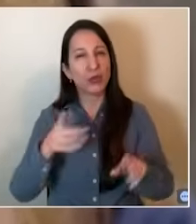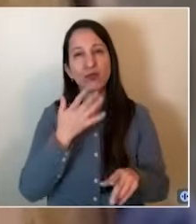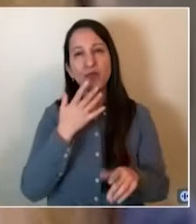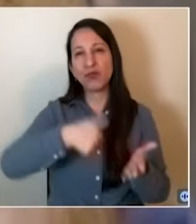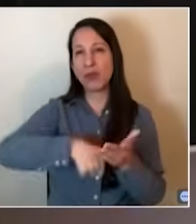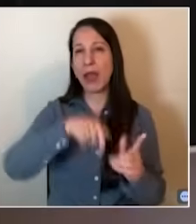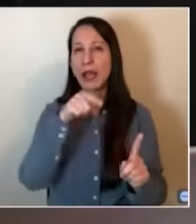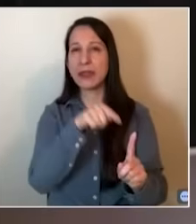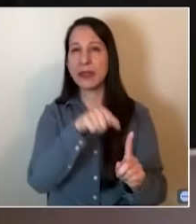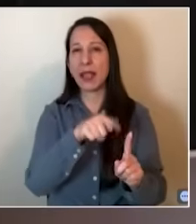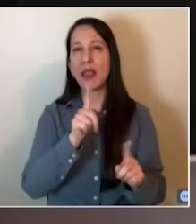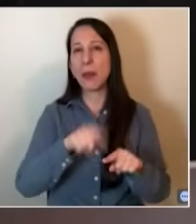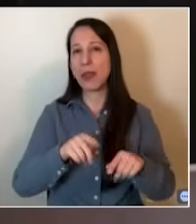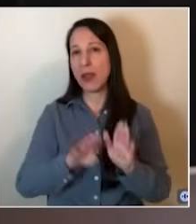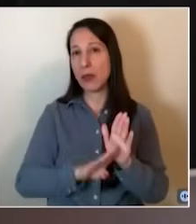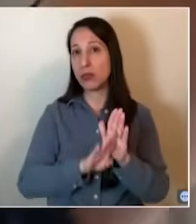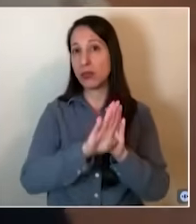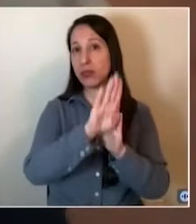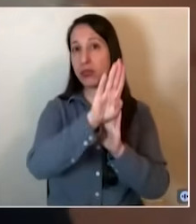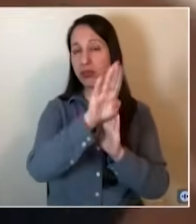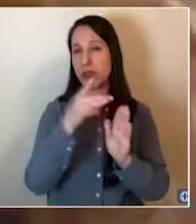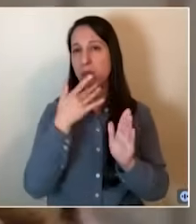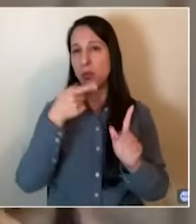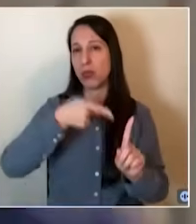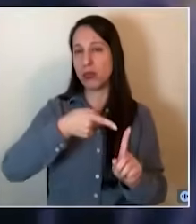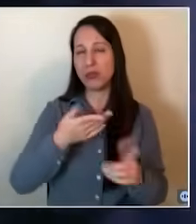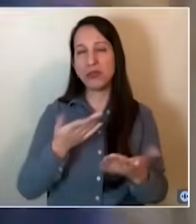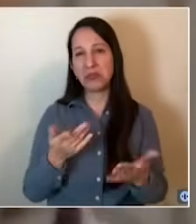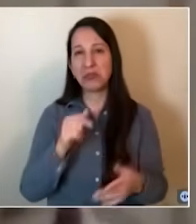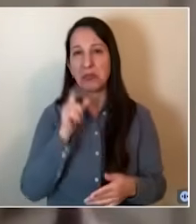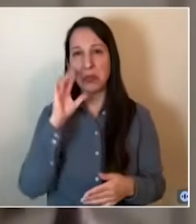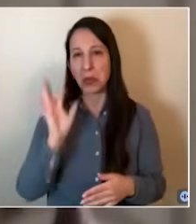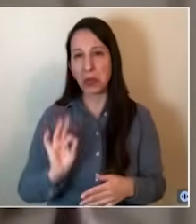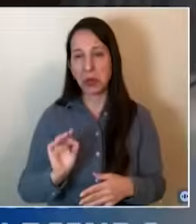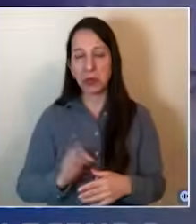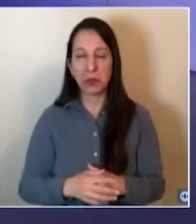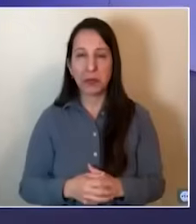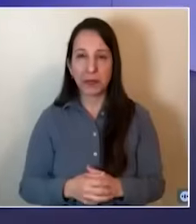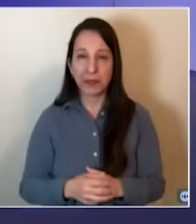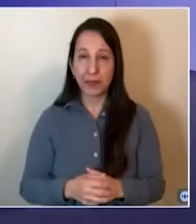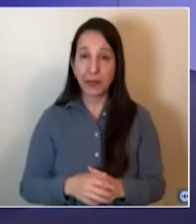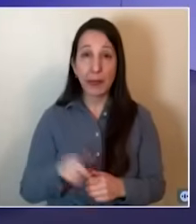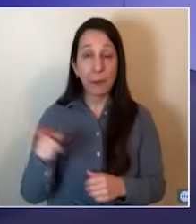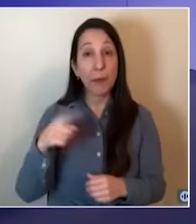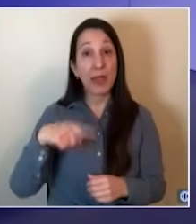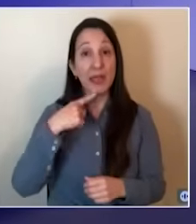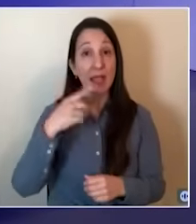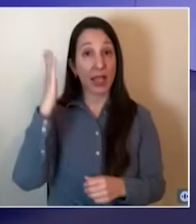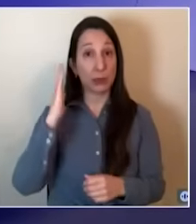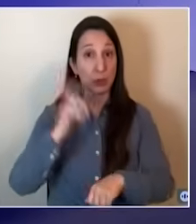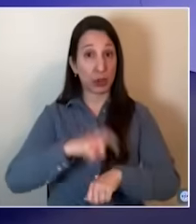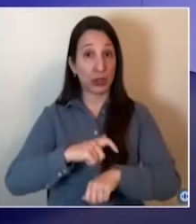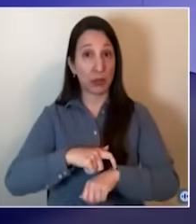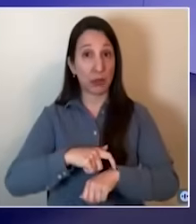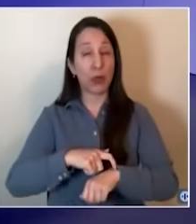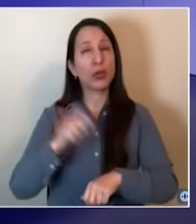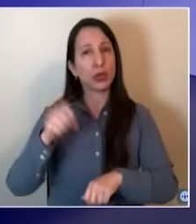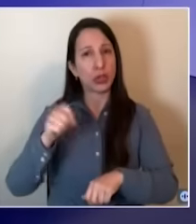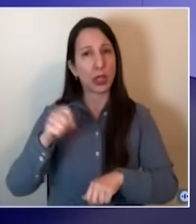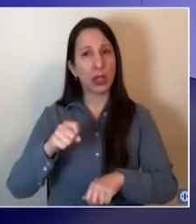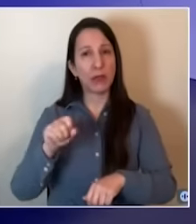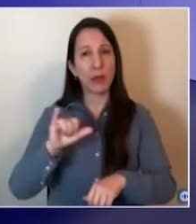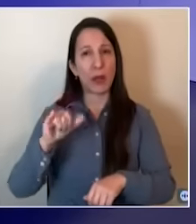eso no lo veo ocurriendo. Como usted lo dice, hace mucho tiempo. Hace mucho, y para muestra las 3